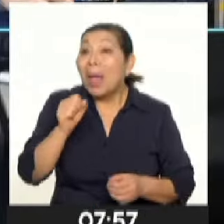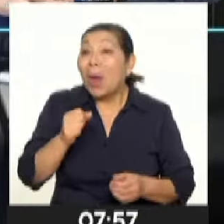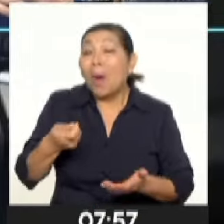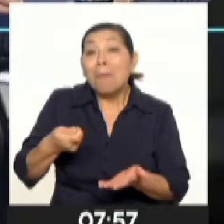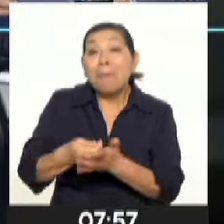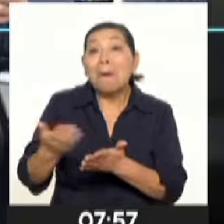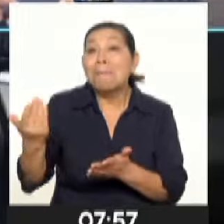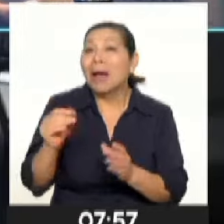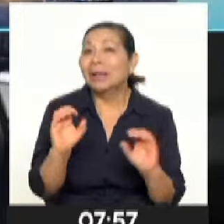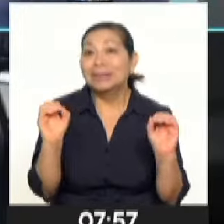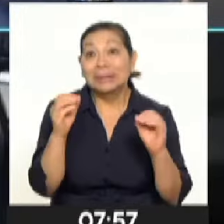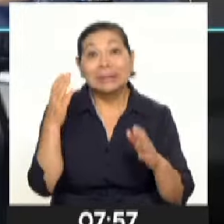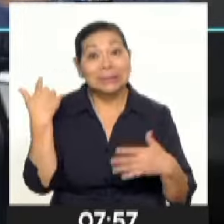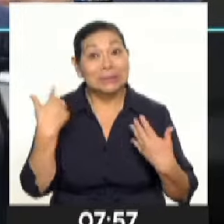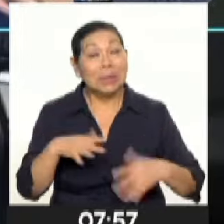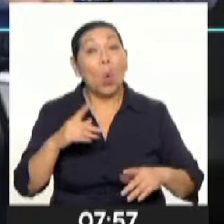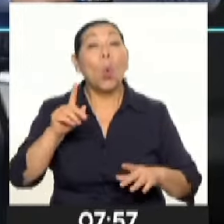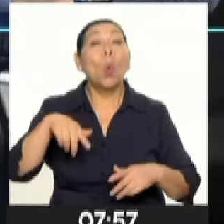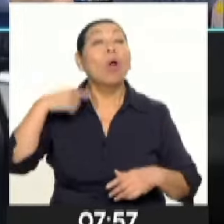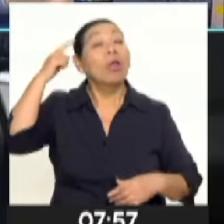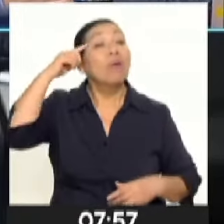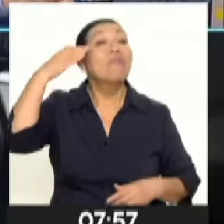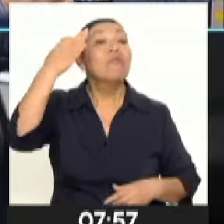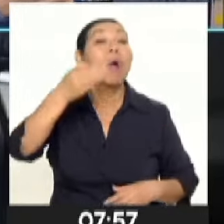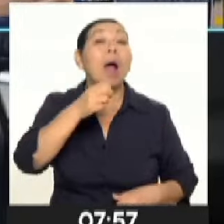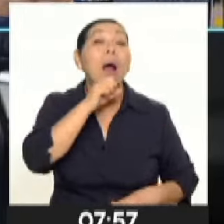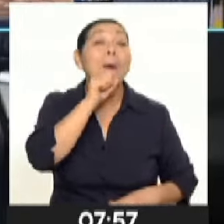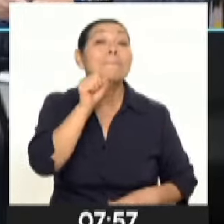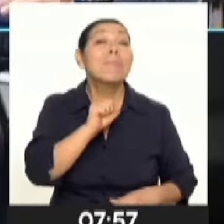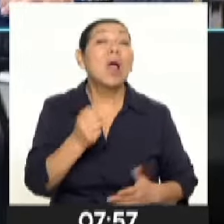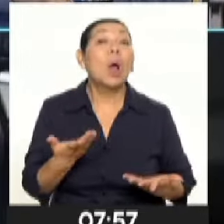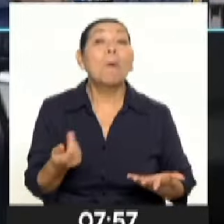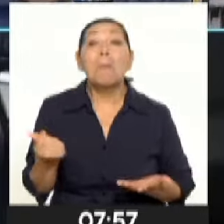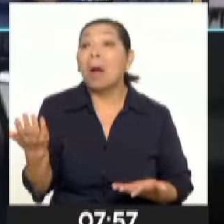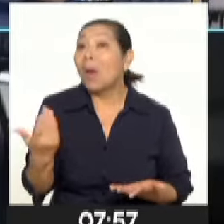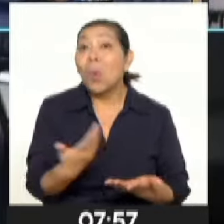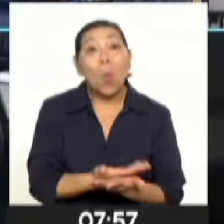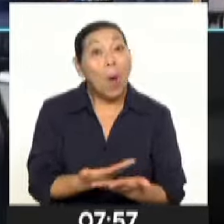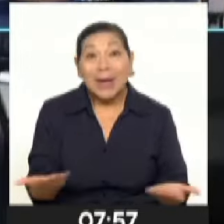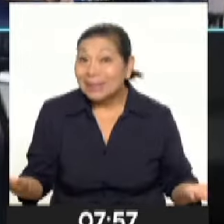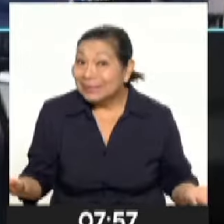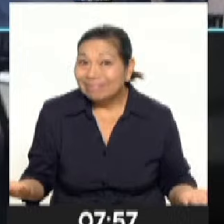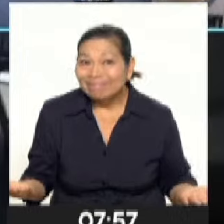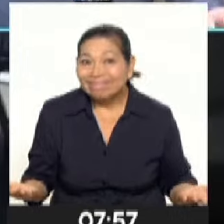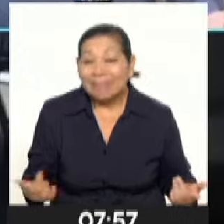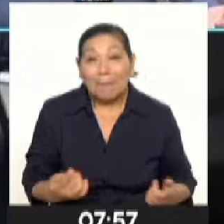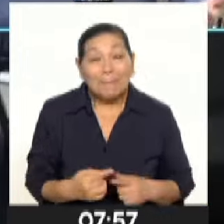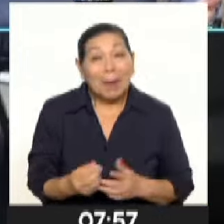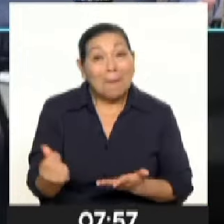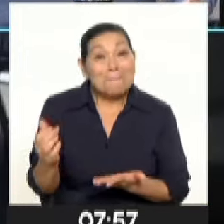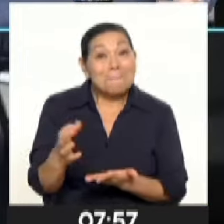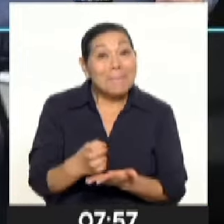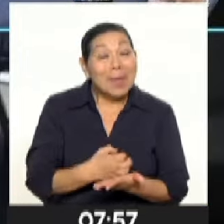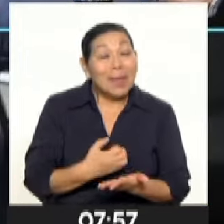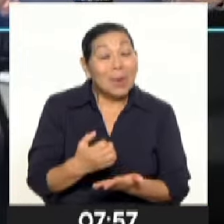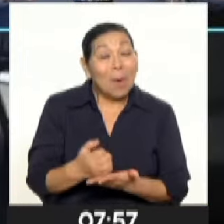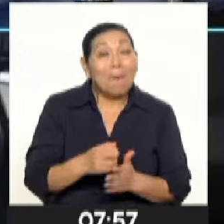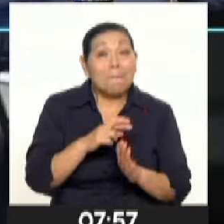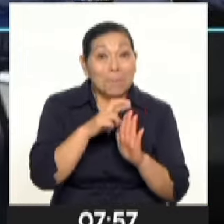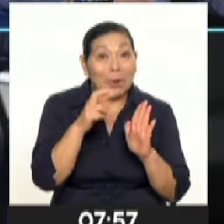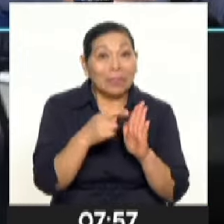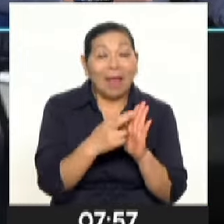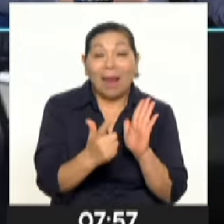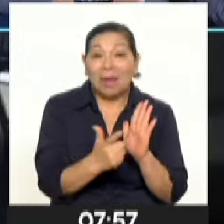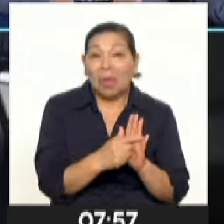en su jubilación, lo cual preocupa para cuando ellos lleguen a una edad en la que decidan retirarse. Y se plantean nuevos retiros. Hay proyectos de ley desde